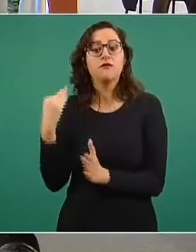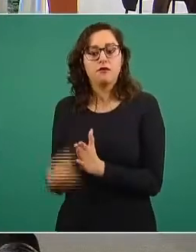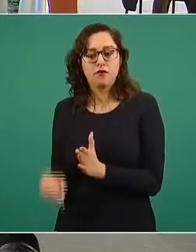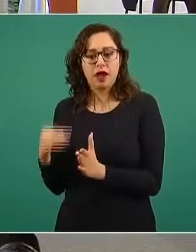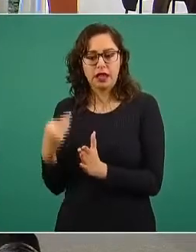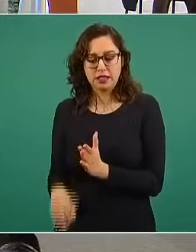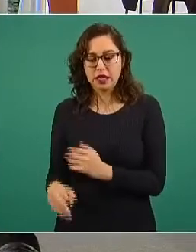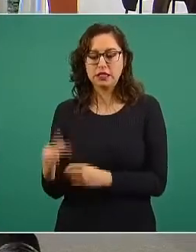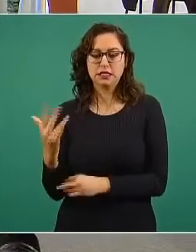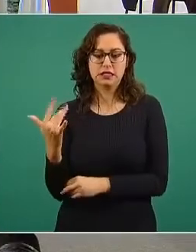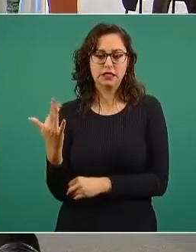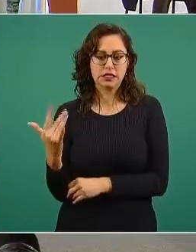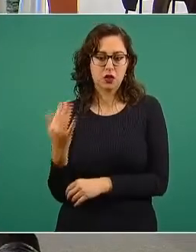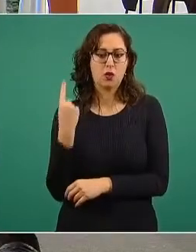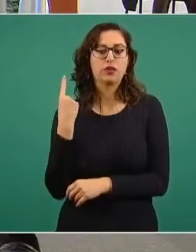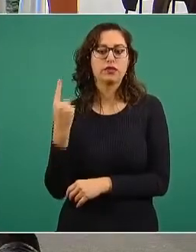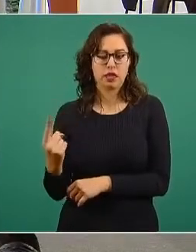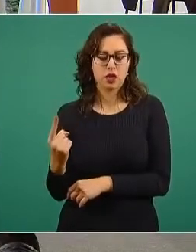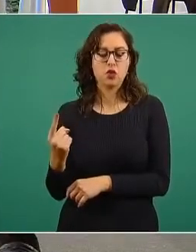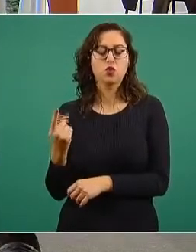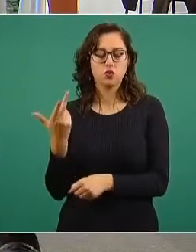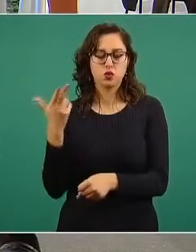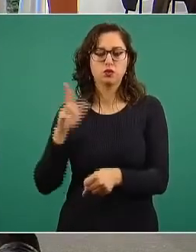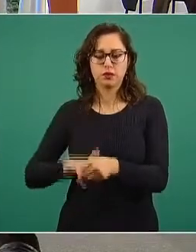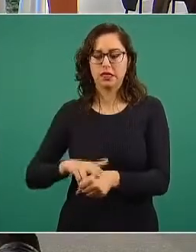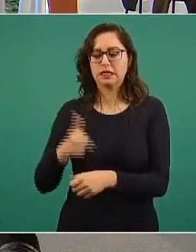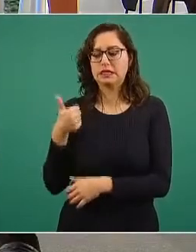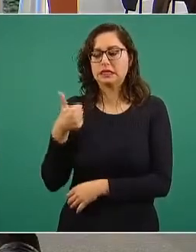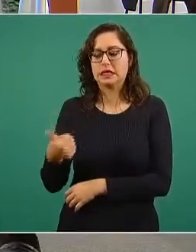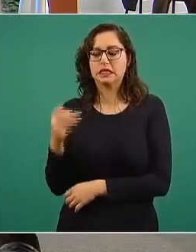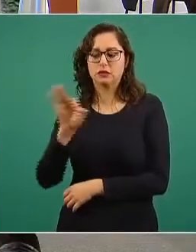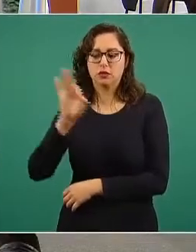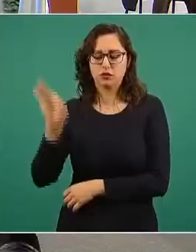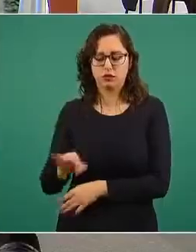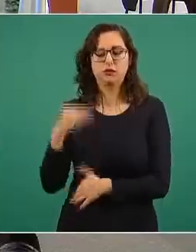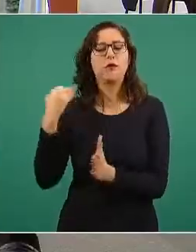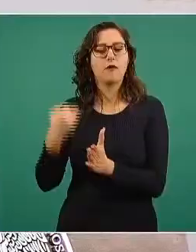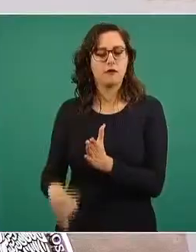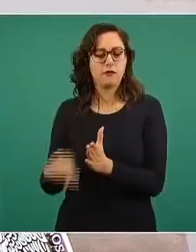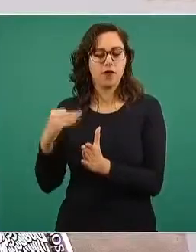a 51 hospitales, el 6%. Estos corresponden